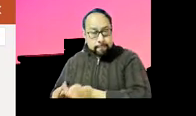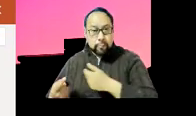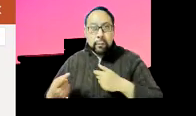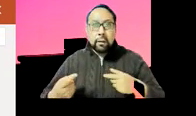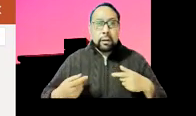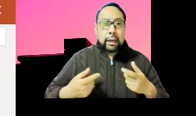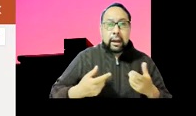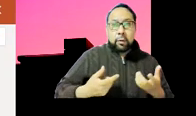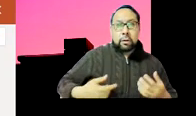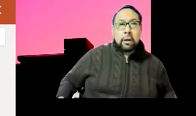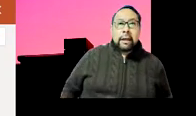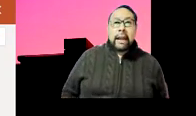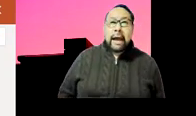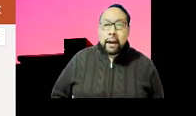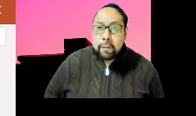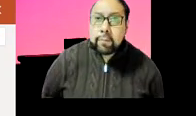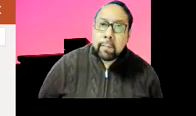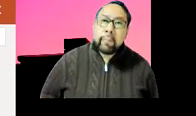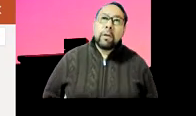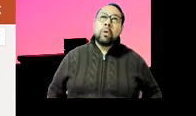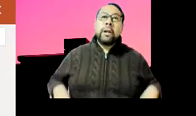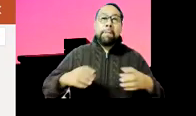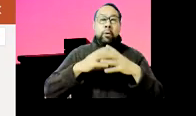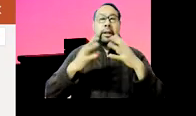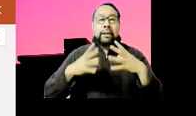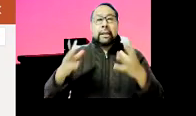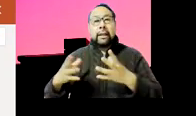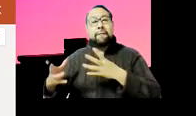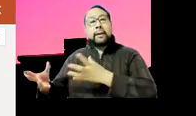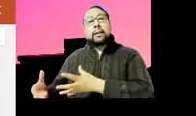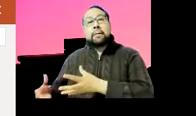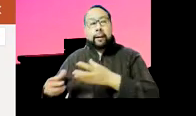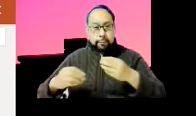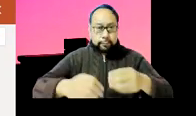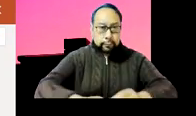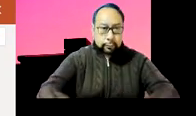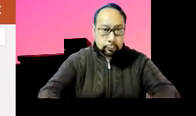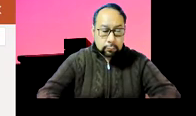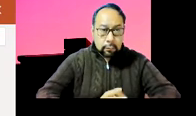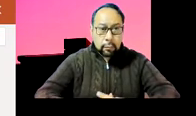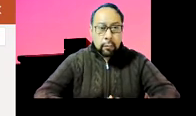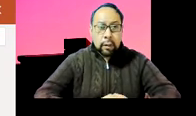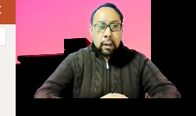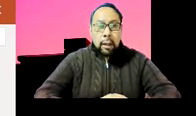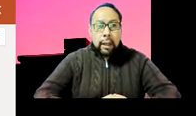ella si queremos crear una publicidad efectiva.